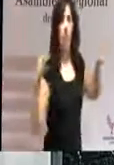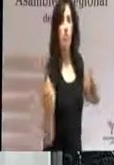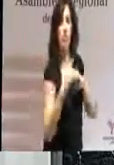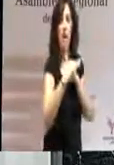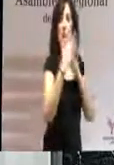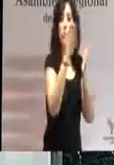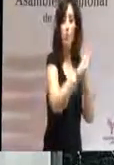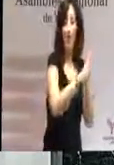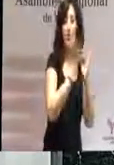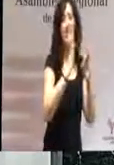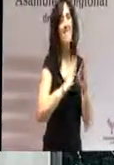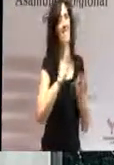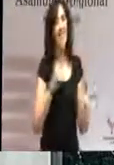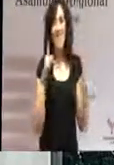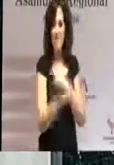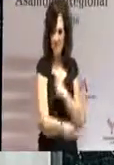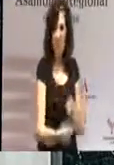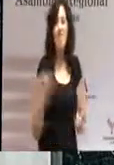muerto.